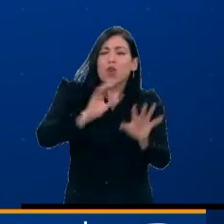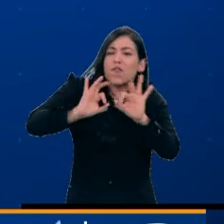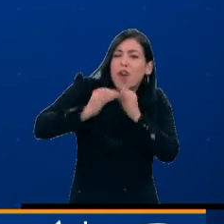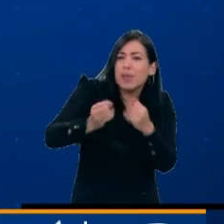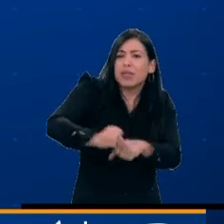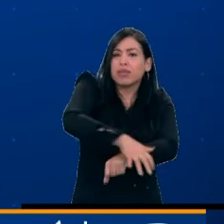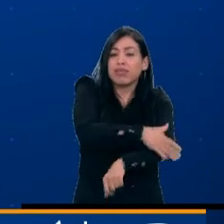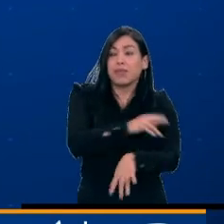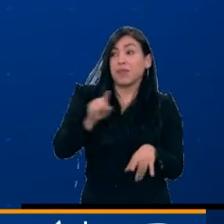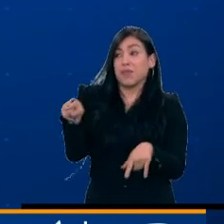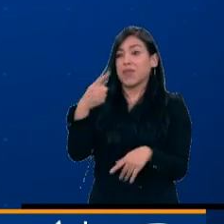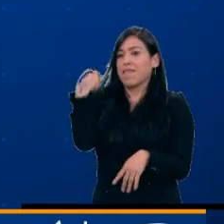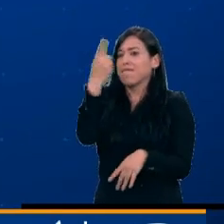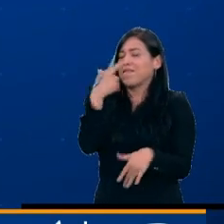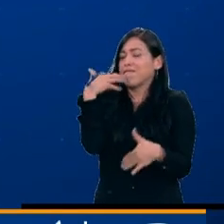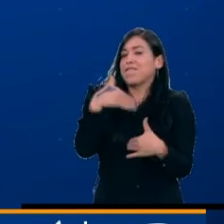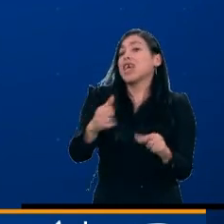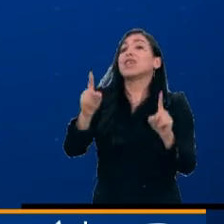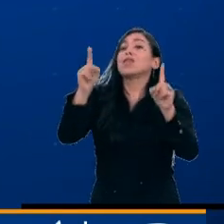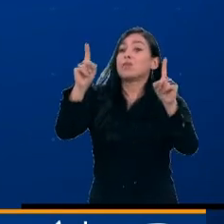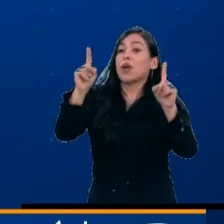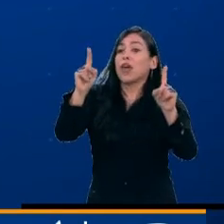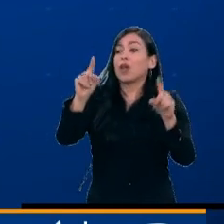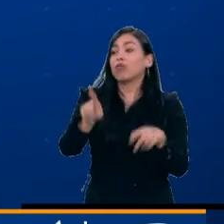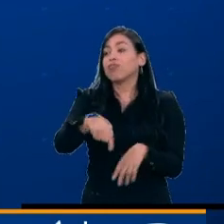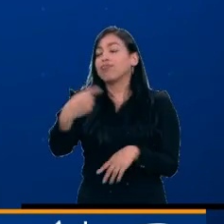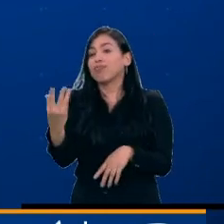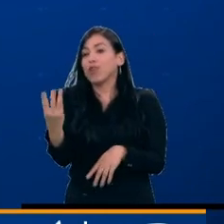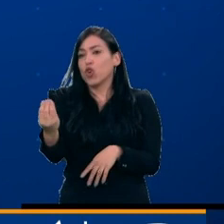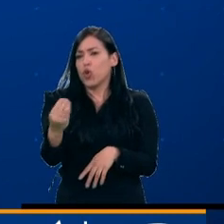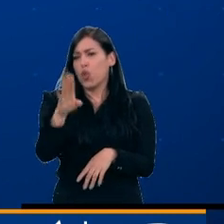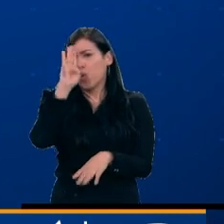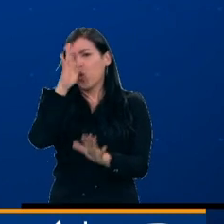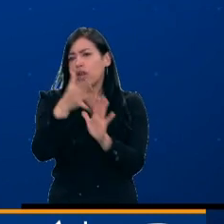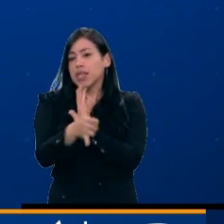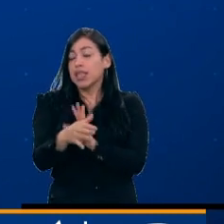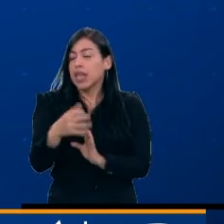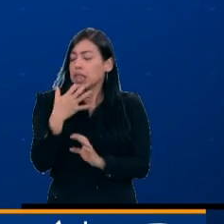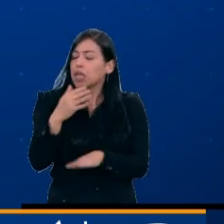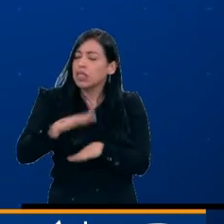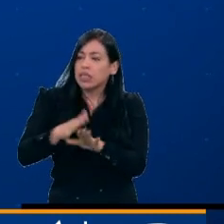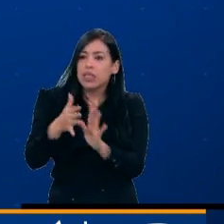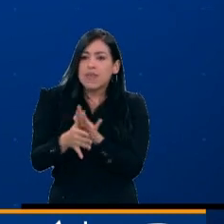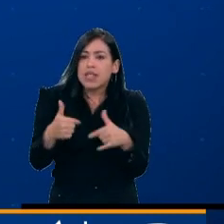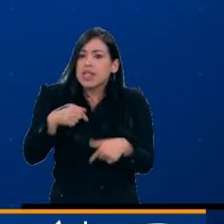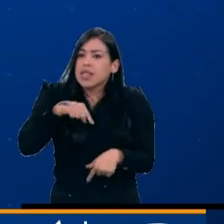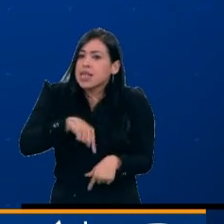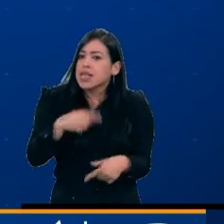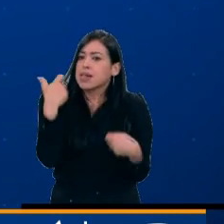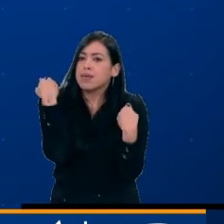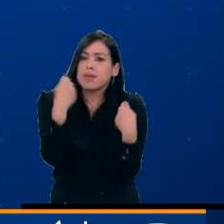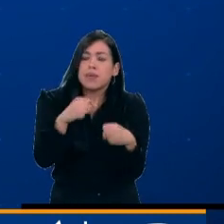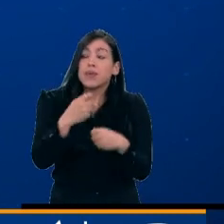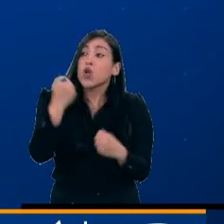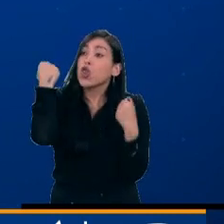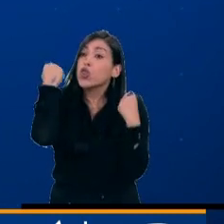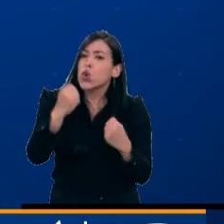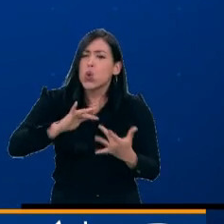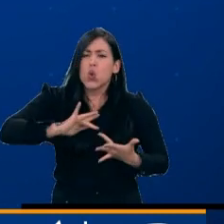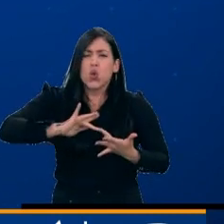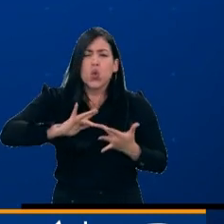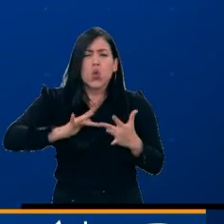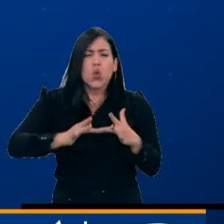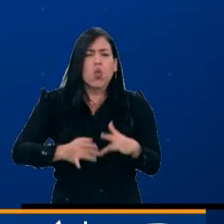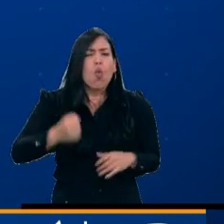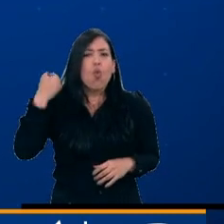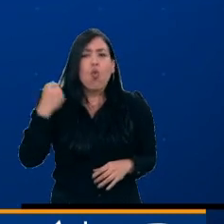queridos es evidente. Sin embargo, los uniformados aseguran que vivieron momentos de impotencia y angustia, y el dolor más